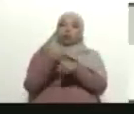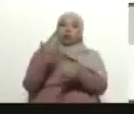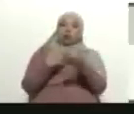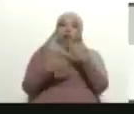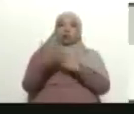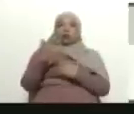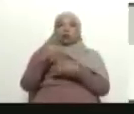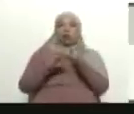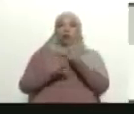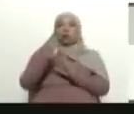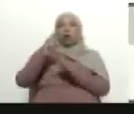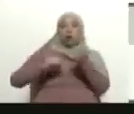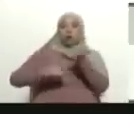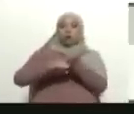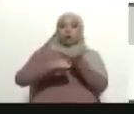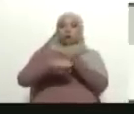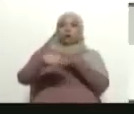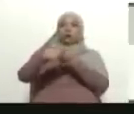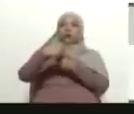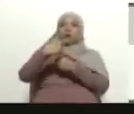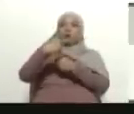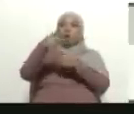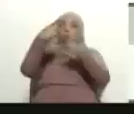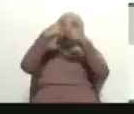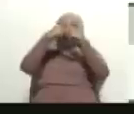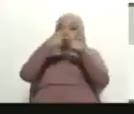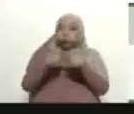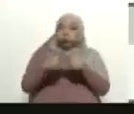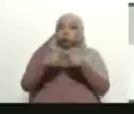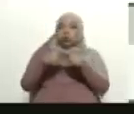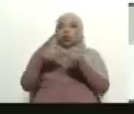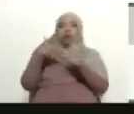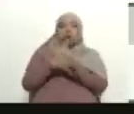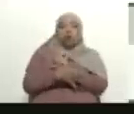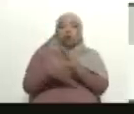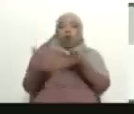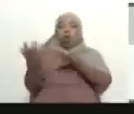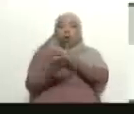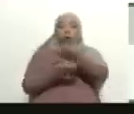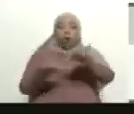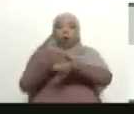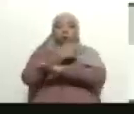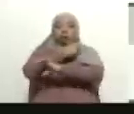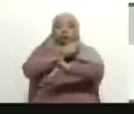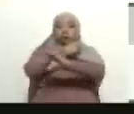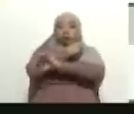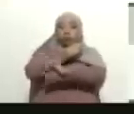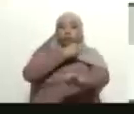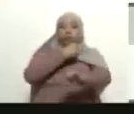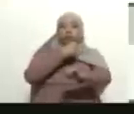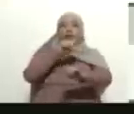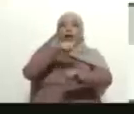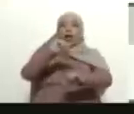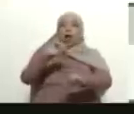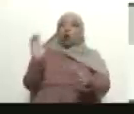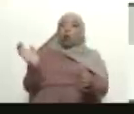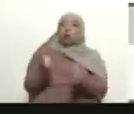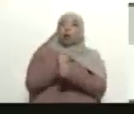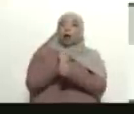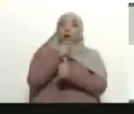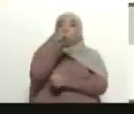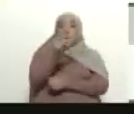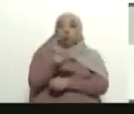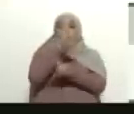brindado grandes aportes en materia de datos criminalísticos que nos llevaron al logro de